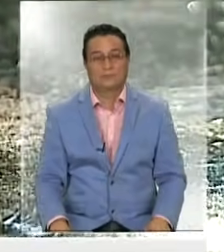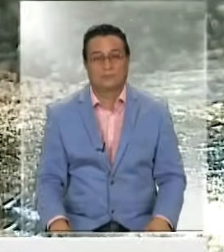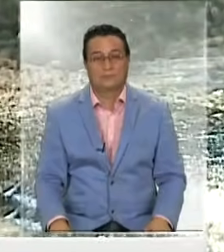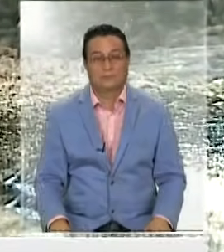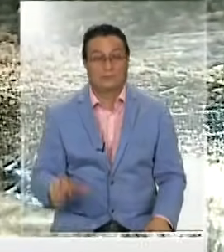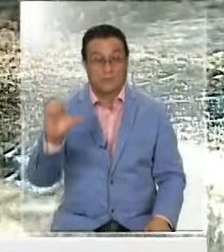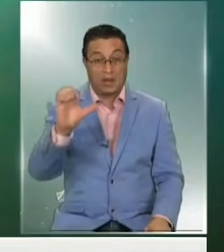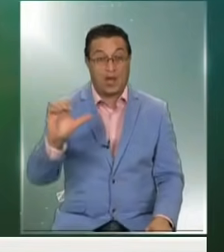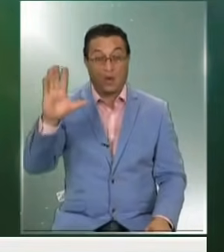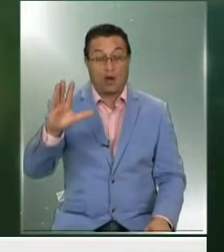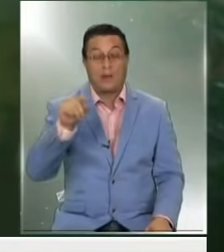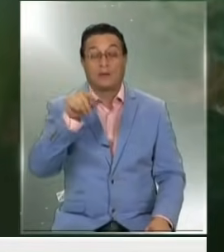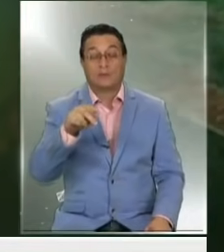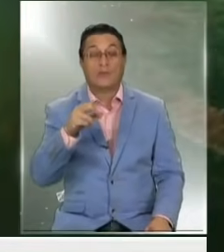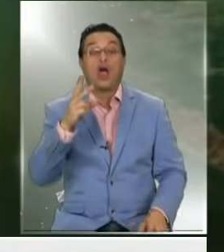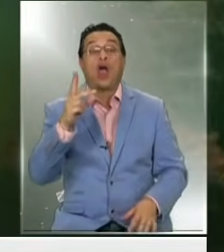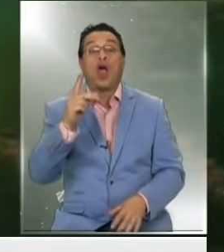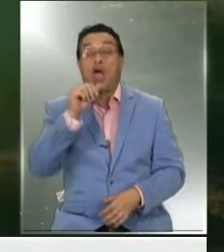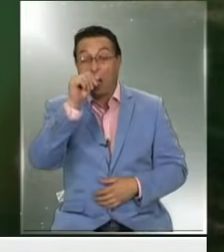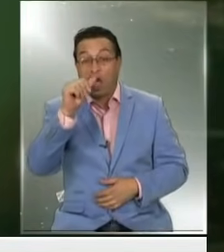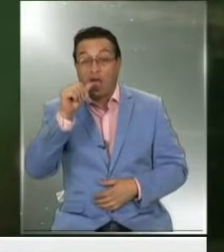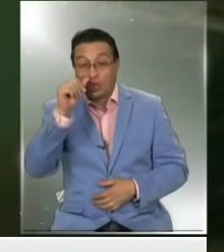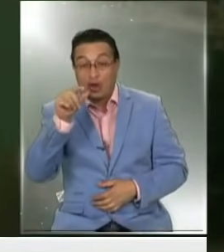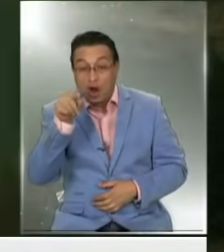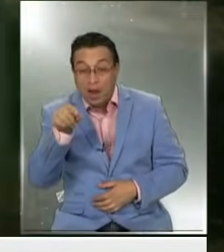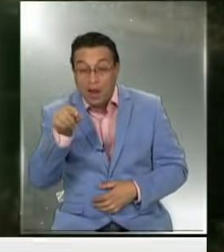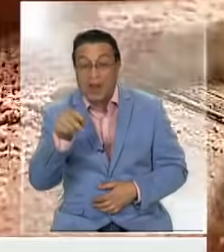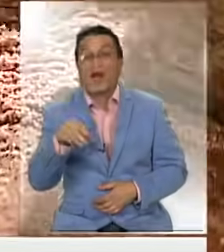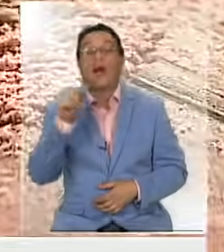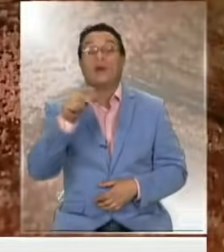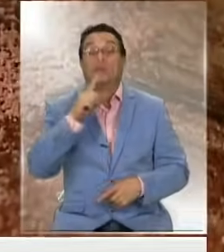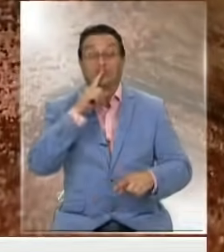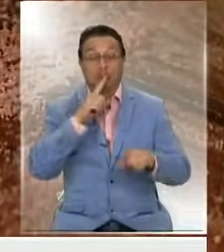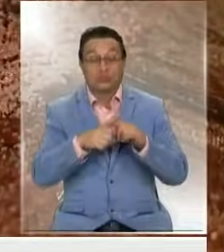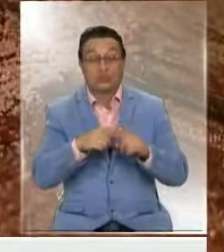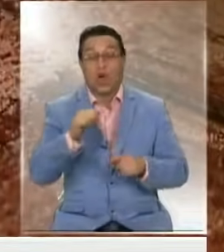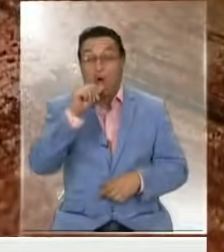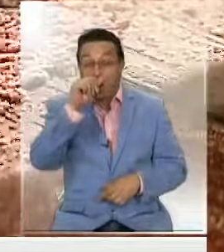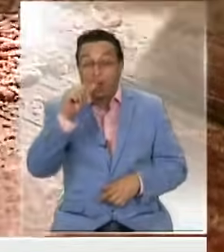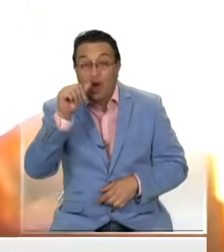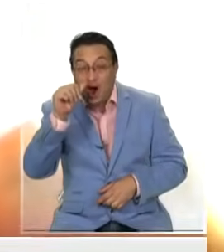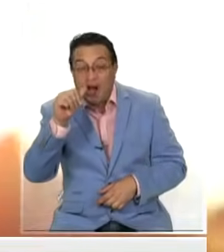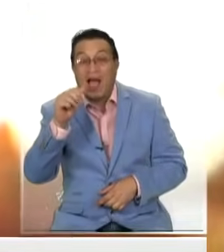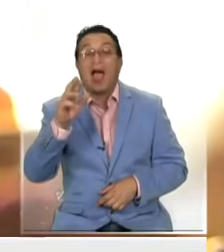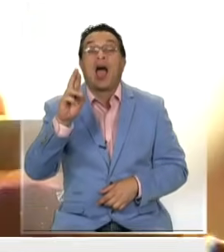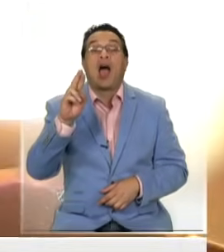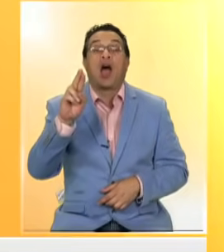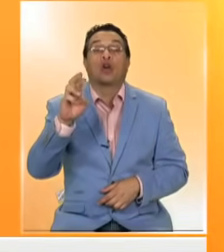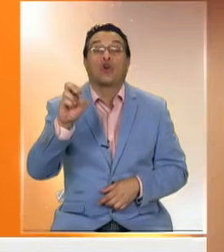En Europa fue llamada la droga de la élite. En otros lados la conocen como la cocaína rosa.